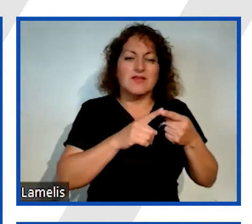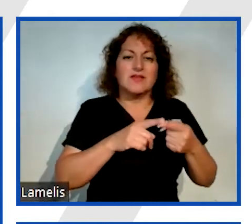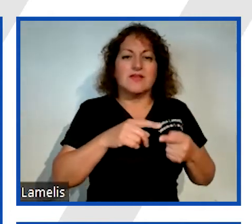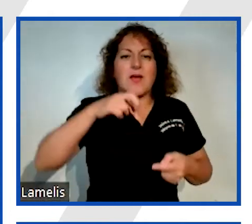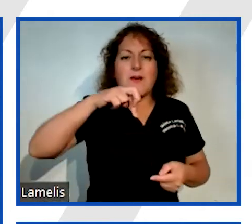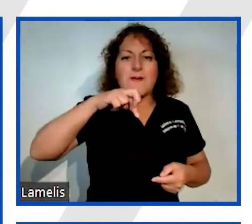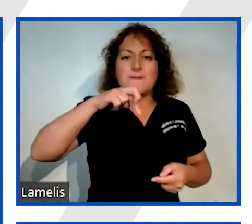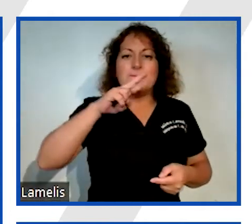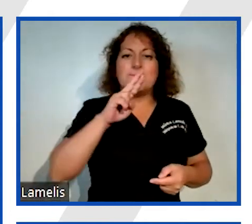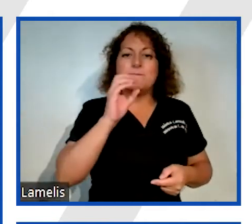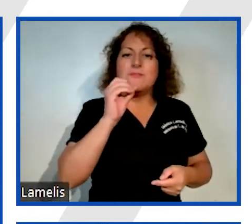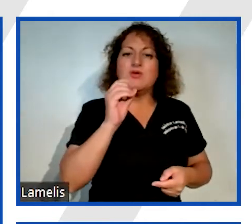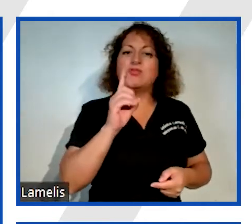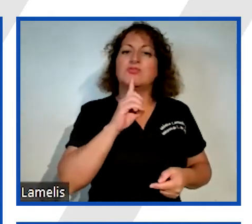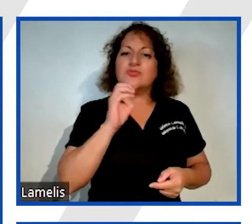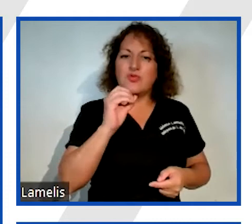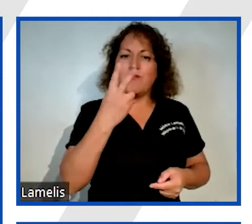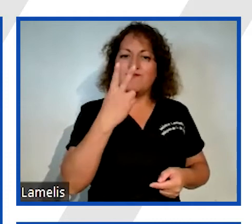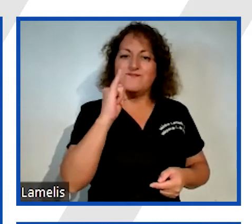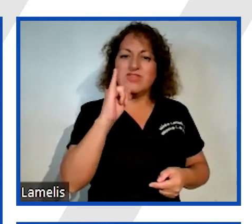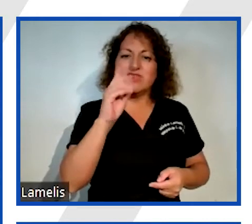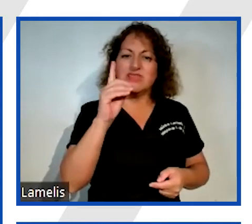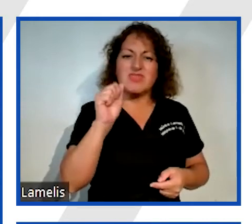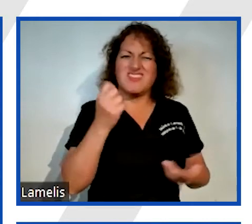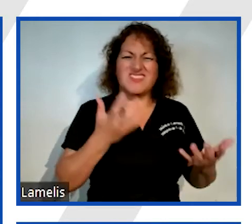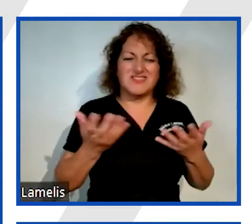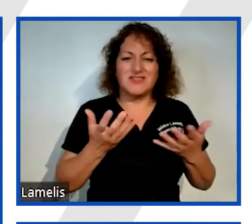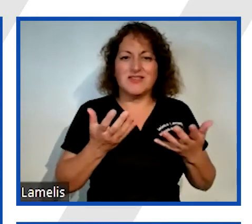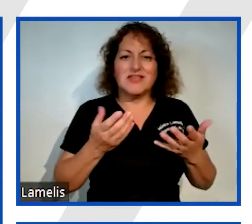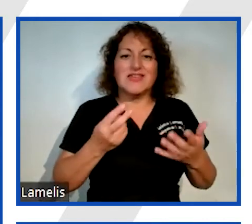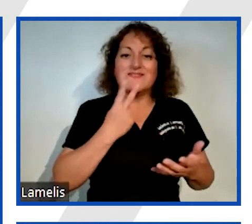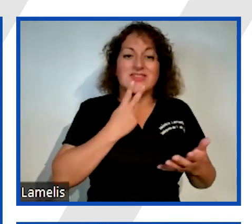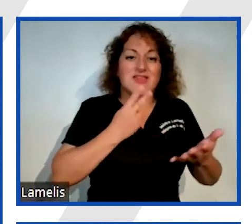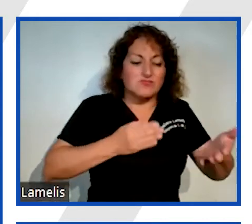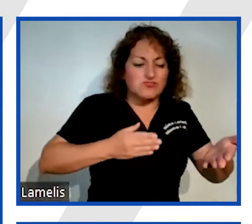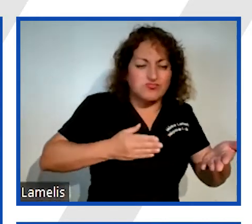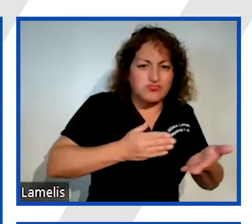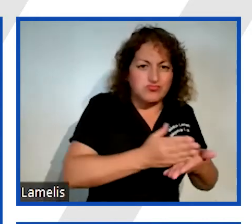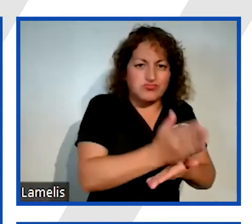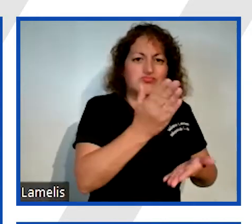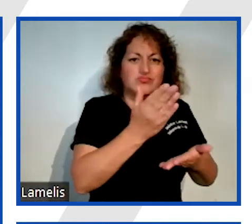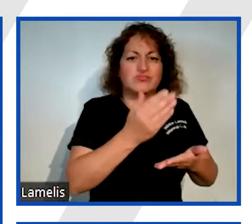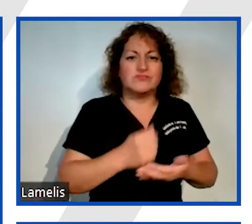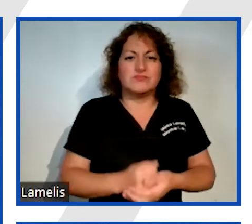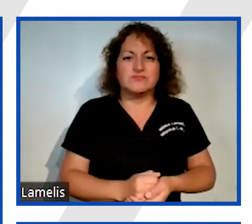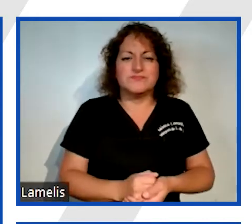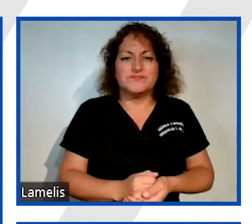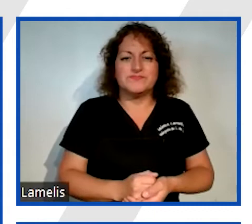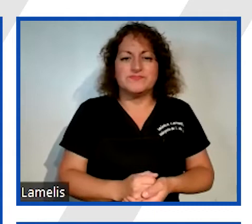y que lo que está acá es donde empezamos a hablar cuando se arman las biomoléculas porque antes cuando se que había hidrógeno helio qué sé yo pero nos